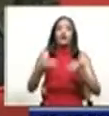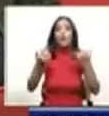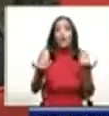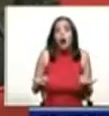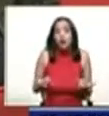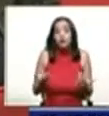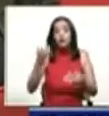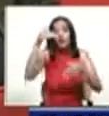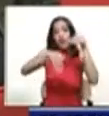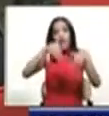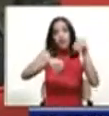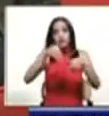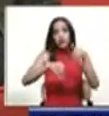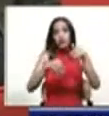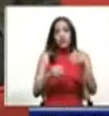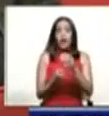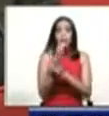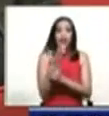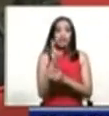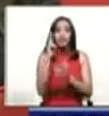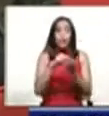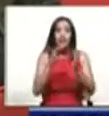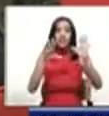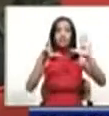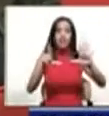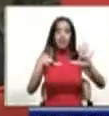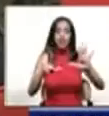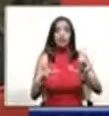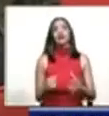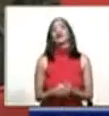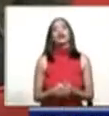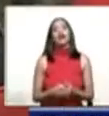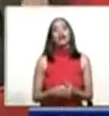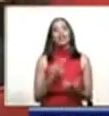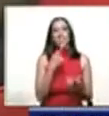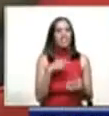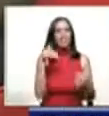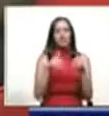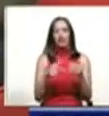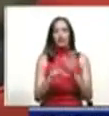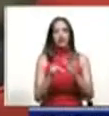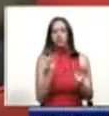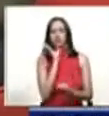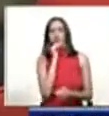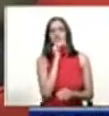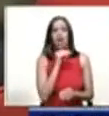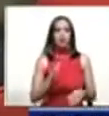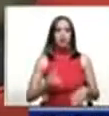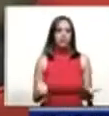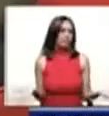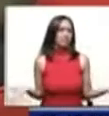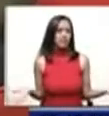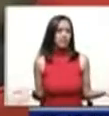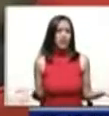de mayo de 2017, ellos dicen que esa elección es ilegal. Primero porque participó Henry Falcón y Henry Falcón